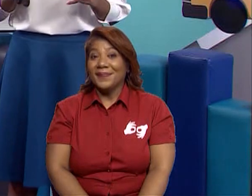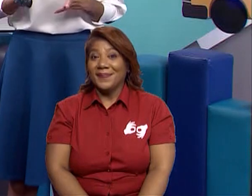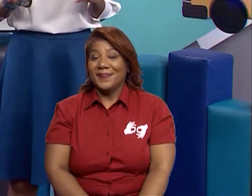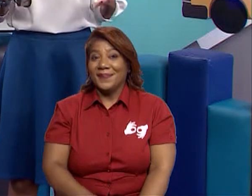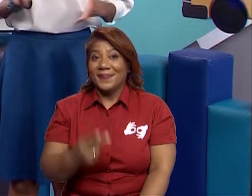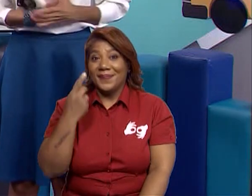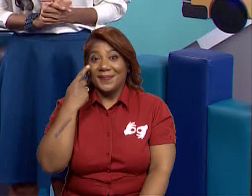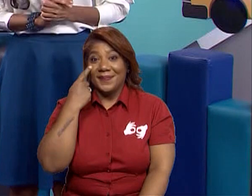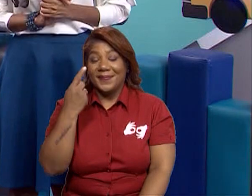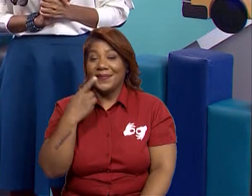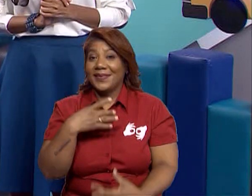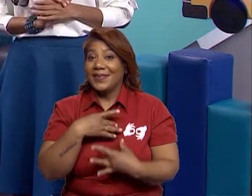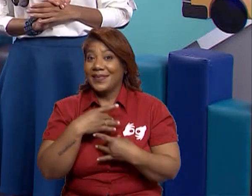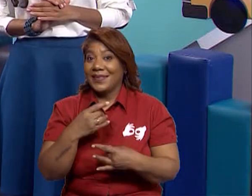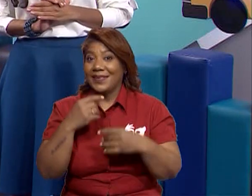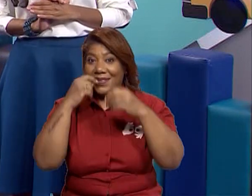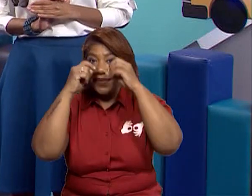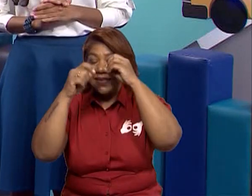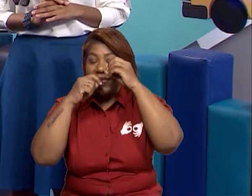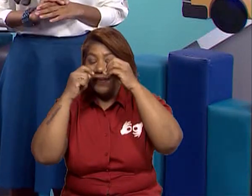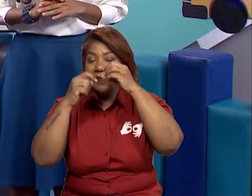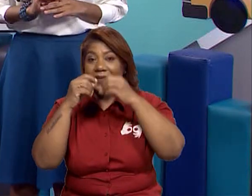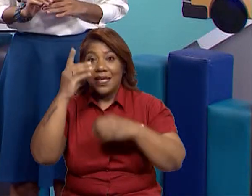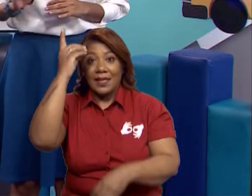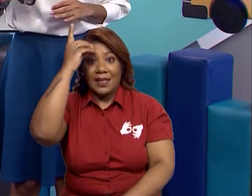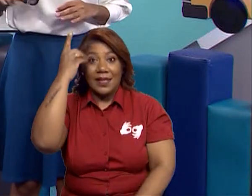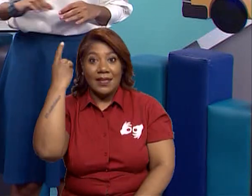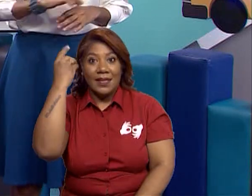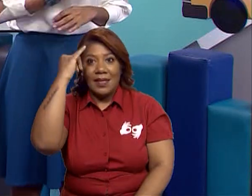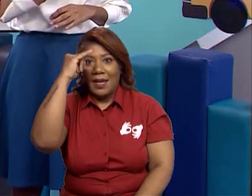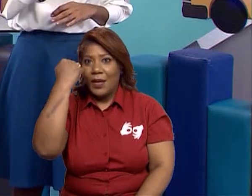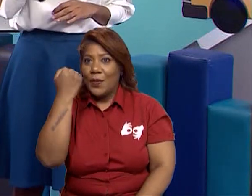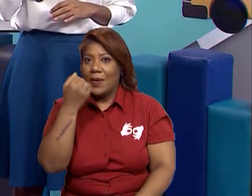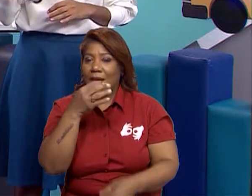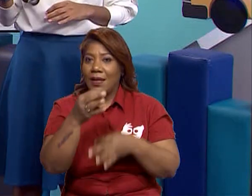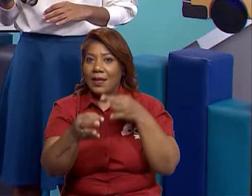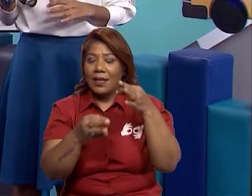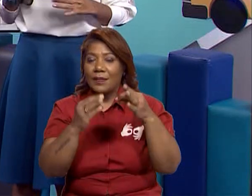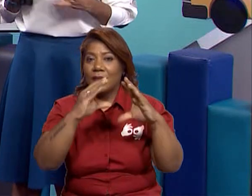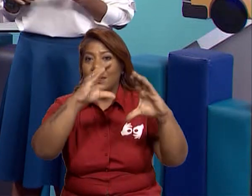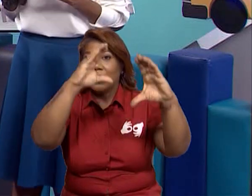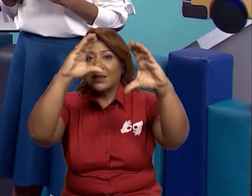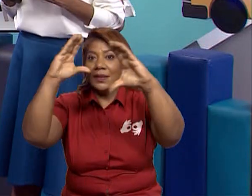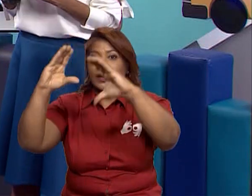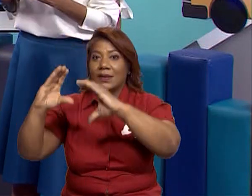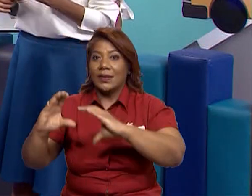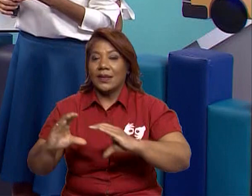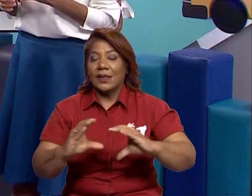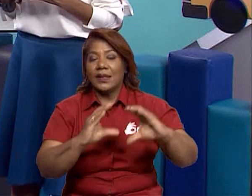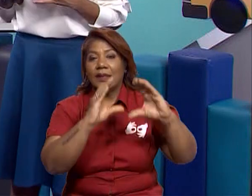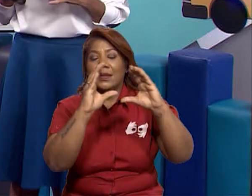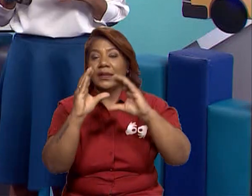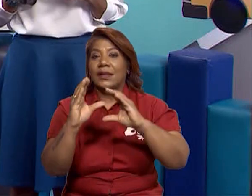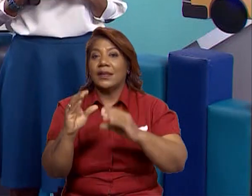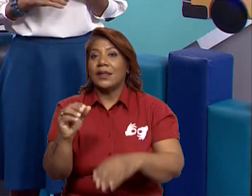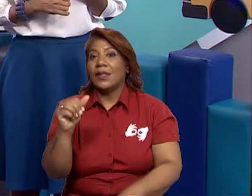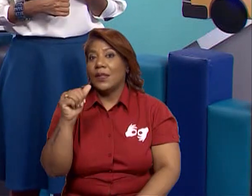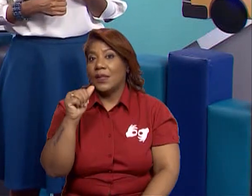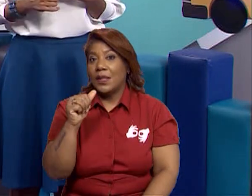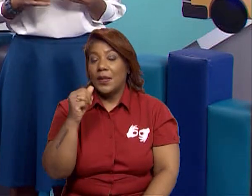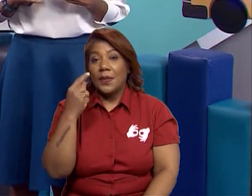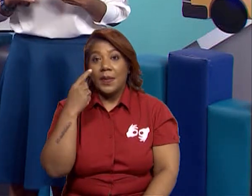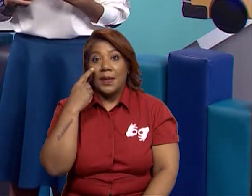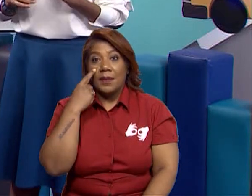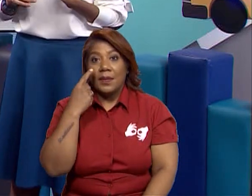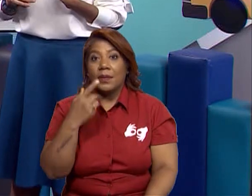Interesante nuestro video en el que nos explica cómo es ese proceso del ciclo del agua. Vimos la evaporación, la condensación